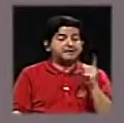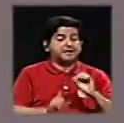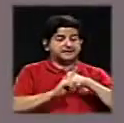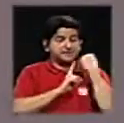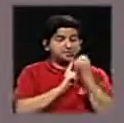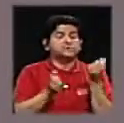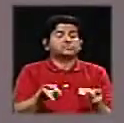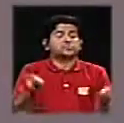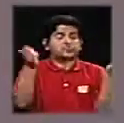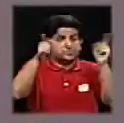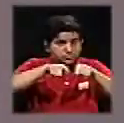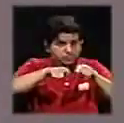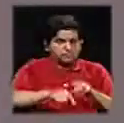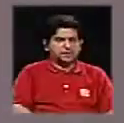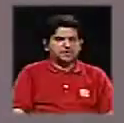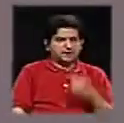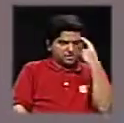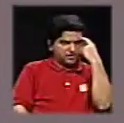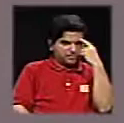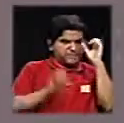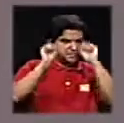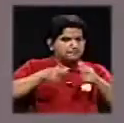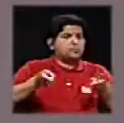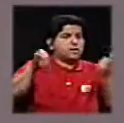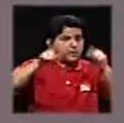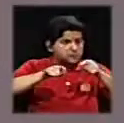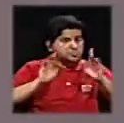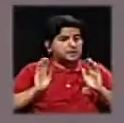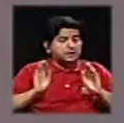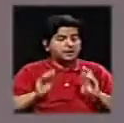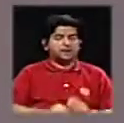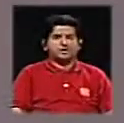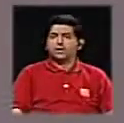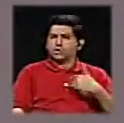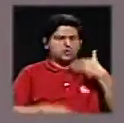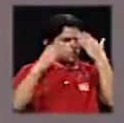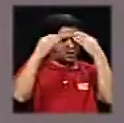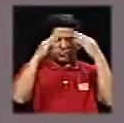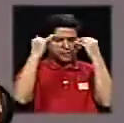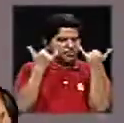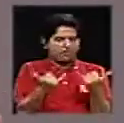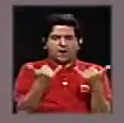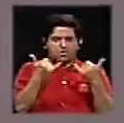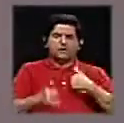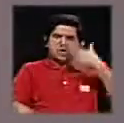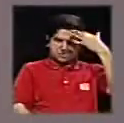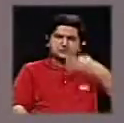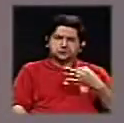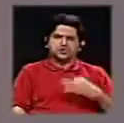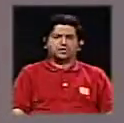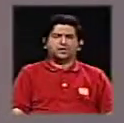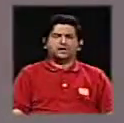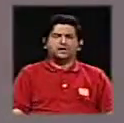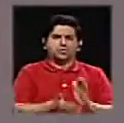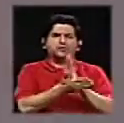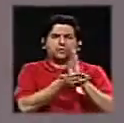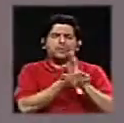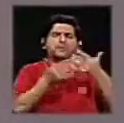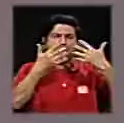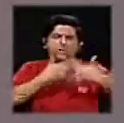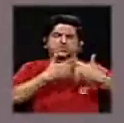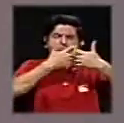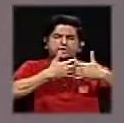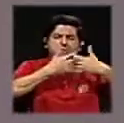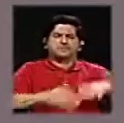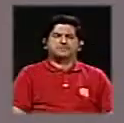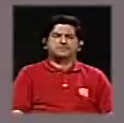cosas así. O sea, cuando prevén que algo así pueda pasar. Y aunque no tengo información en este momento, yo me imagino que deben haber oficios de la empresa en